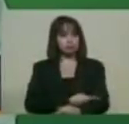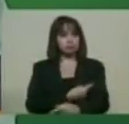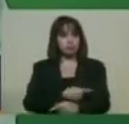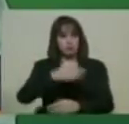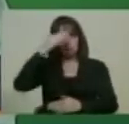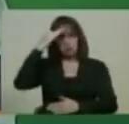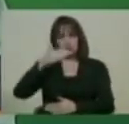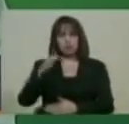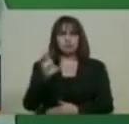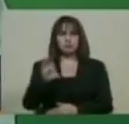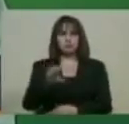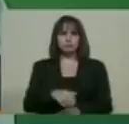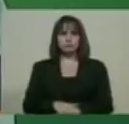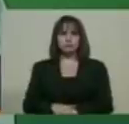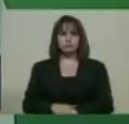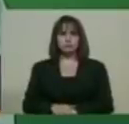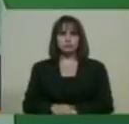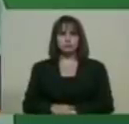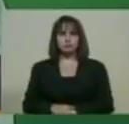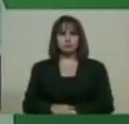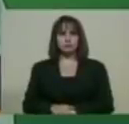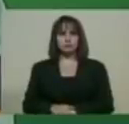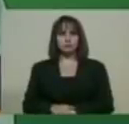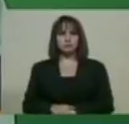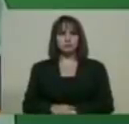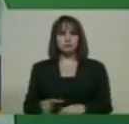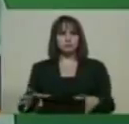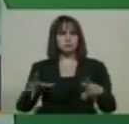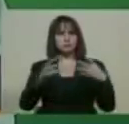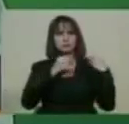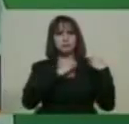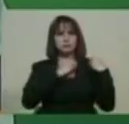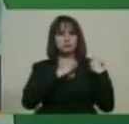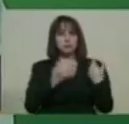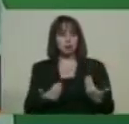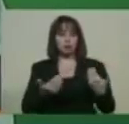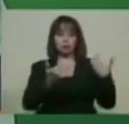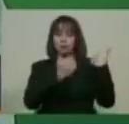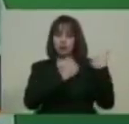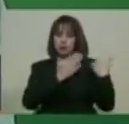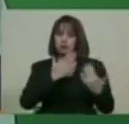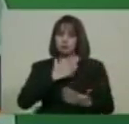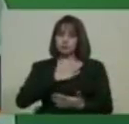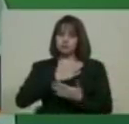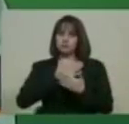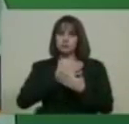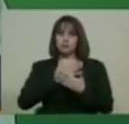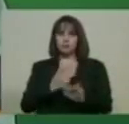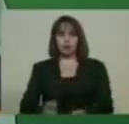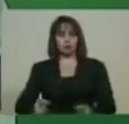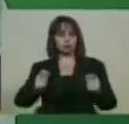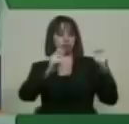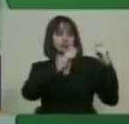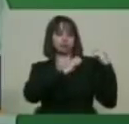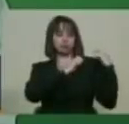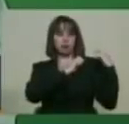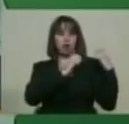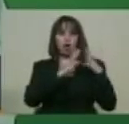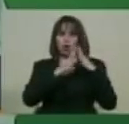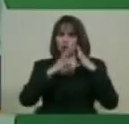patria, asumo mi responsabilidad total y absoluta, porque para eso estoy aquí, para asumir